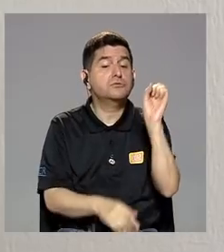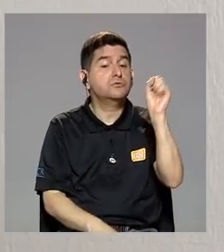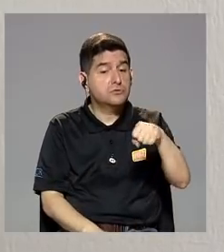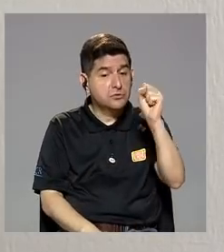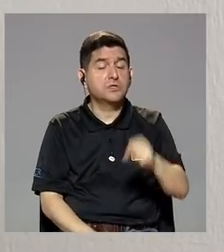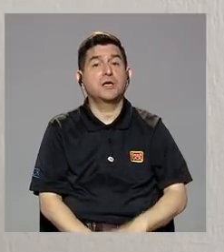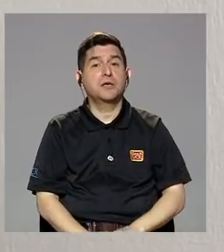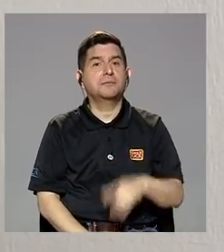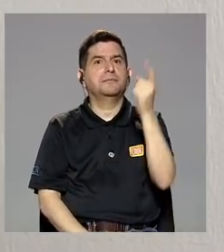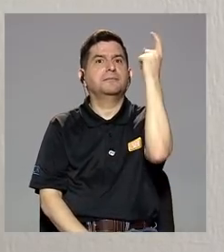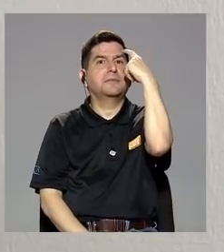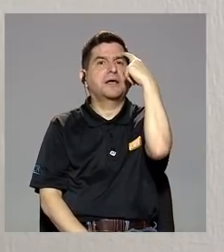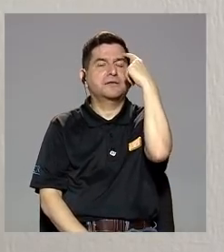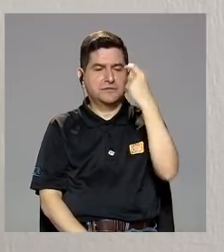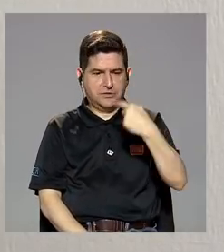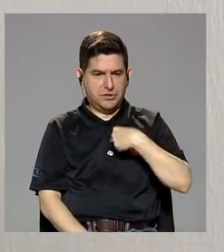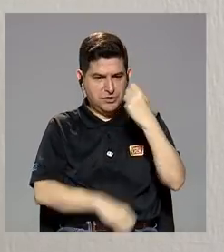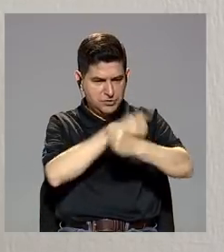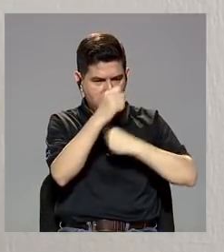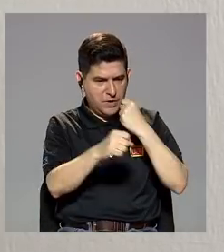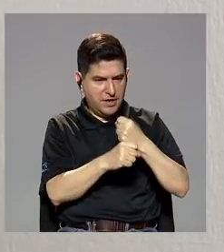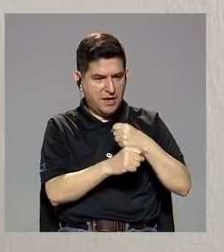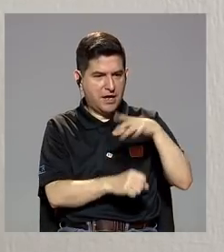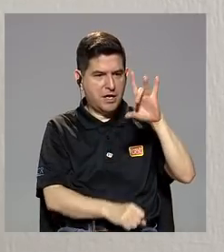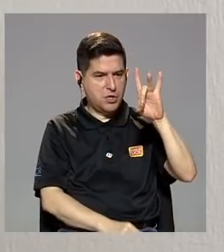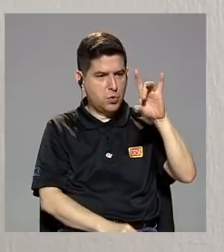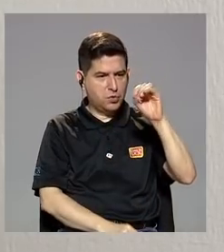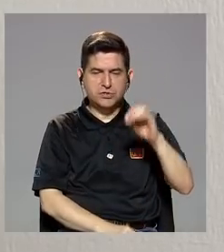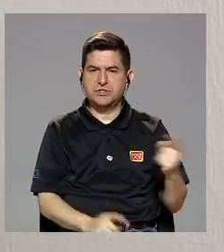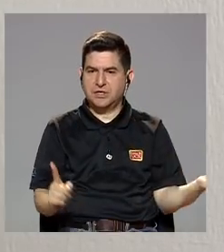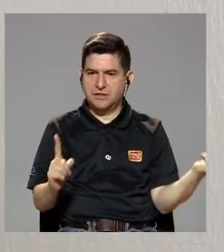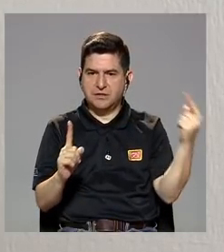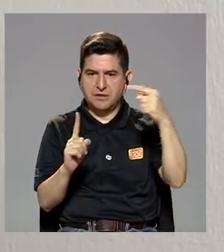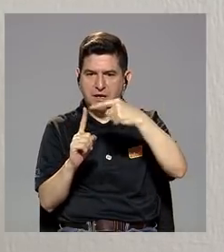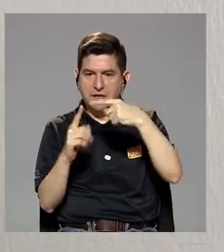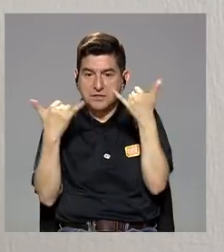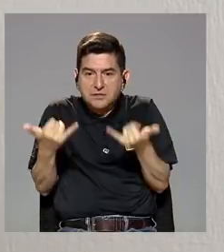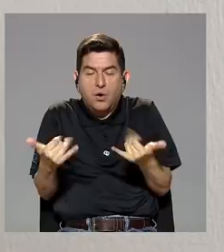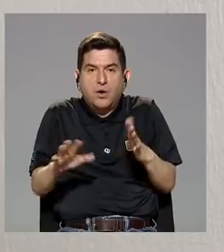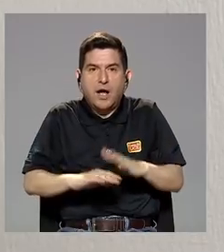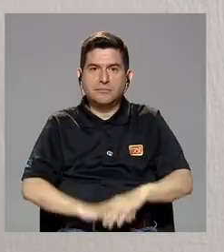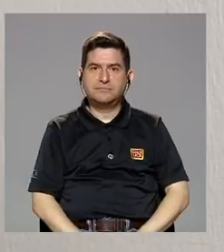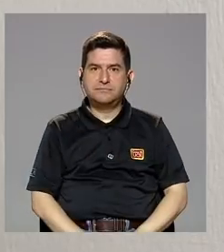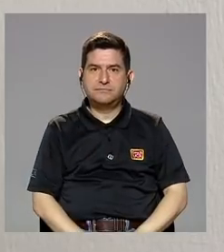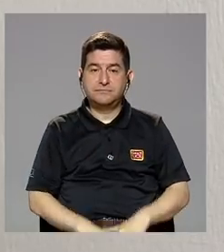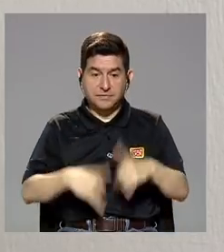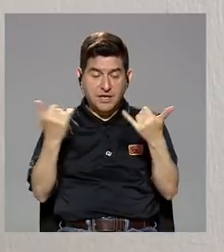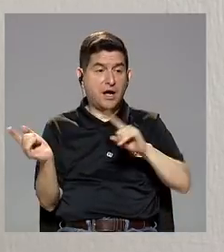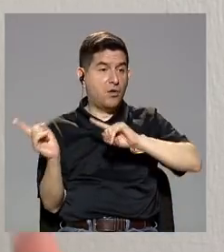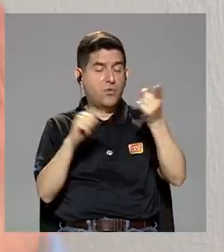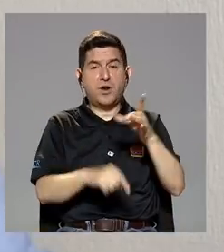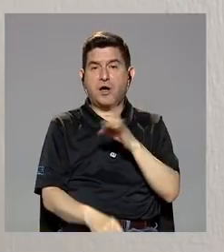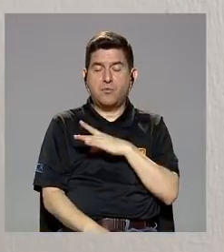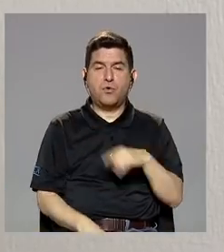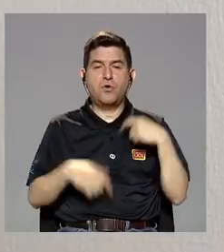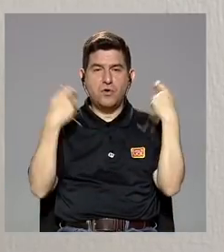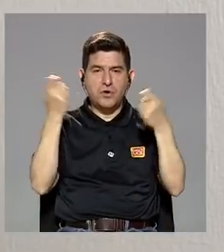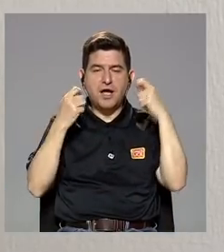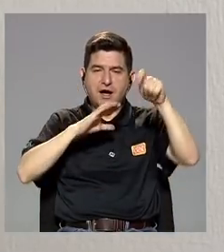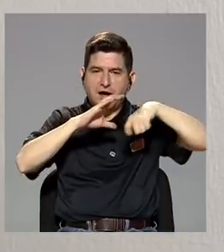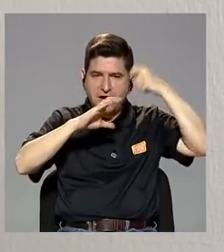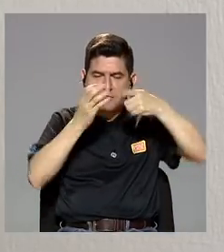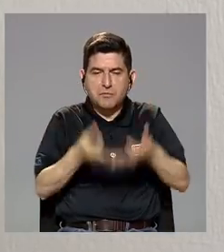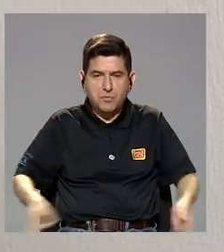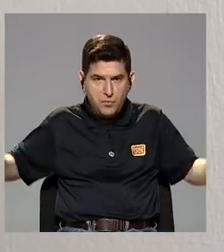imagínate desde el año 80 y hasta y ahora voy a chile a un festival de